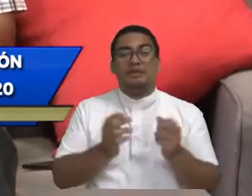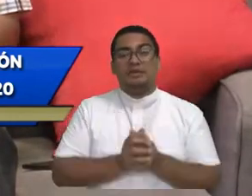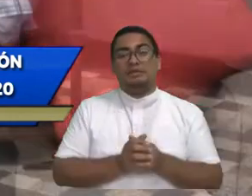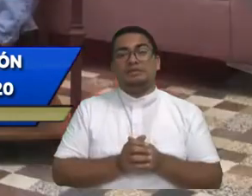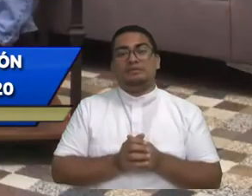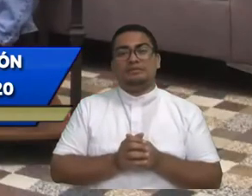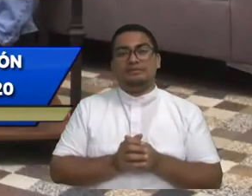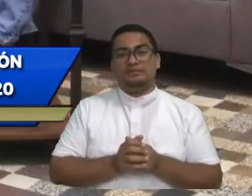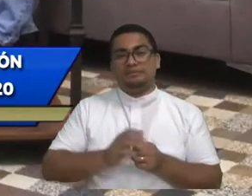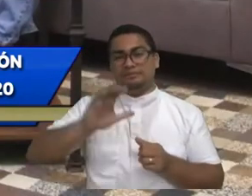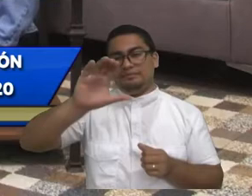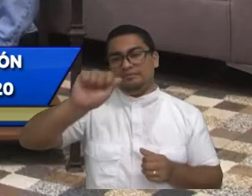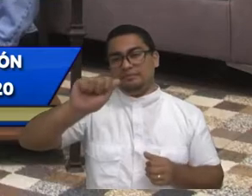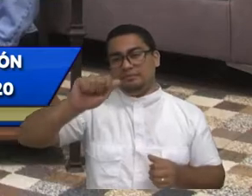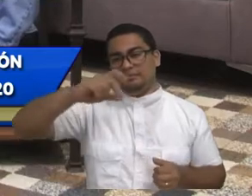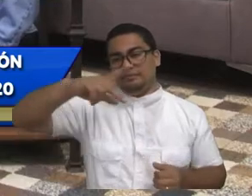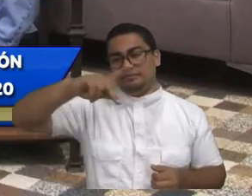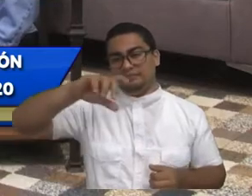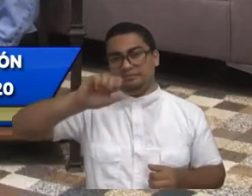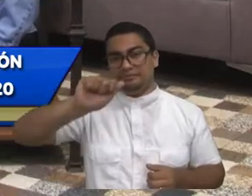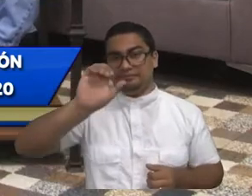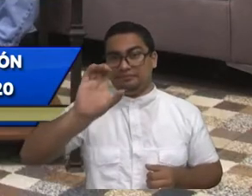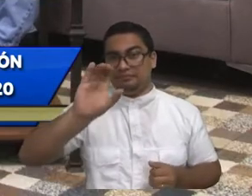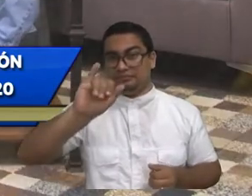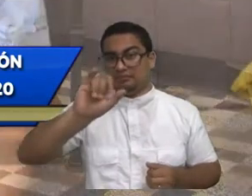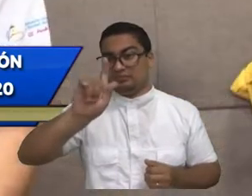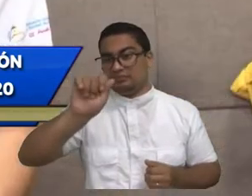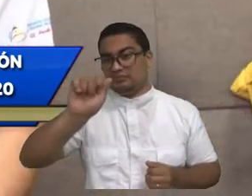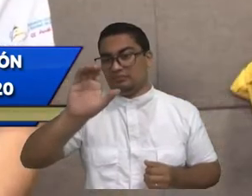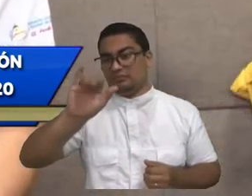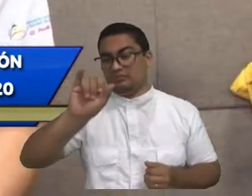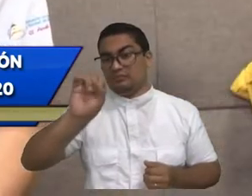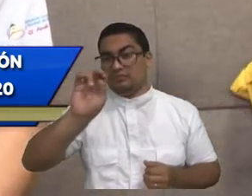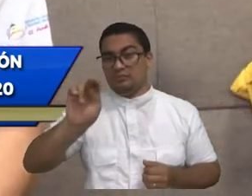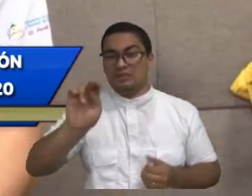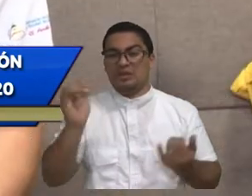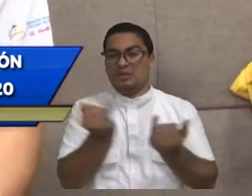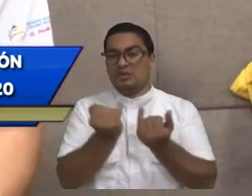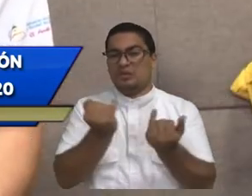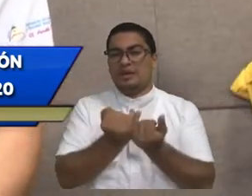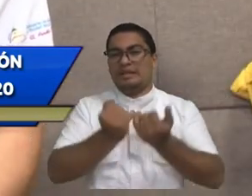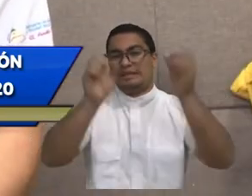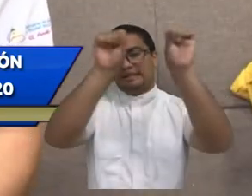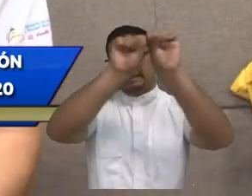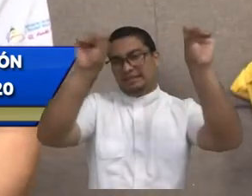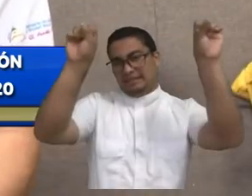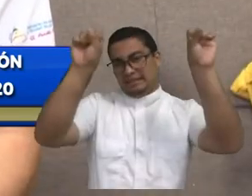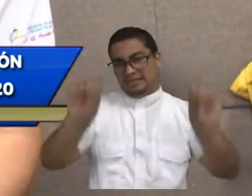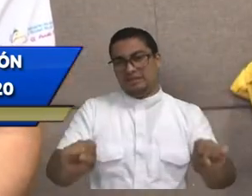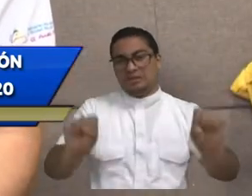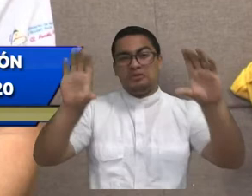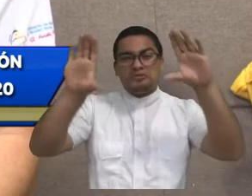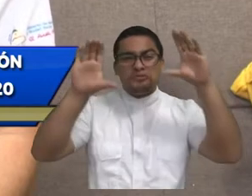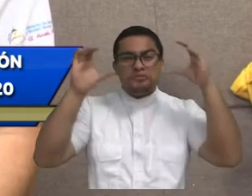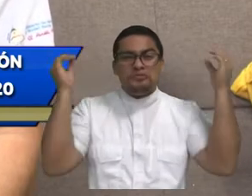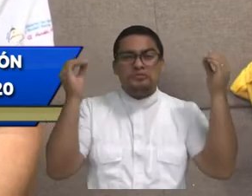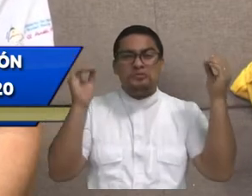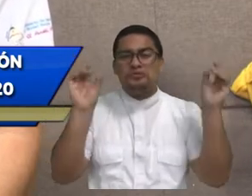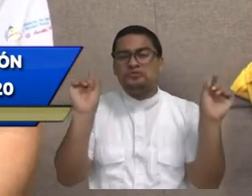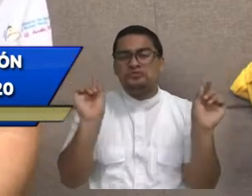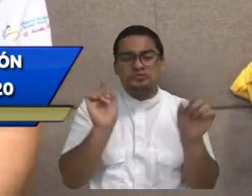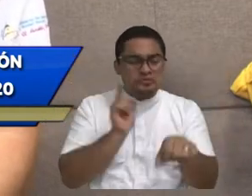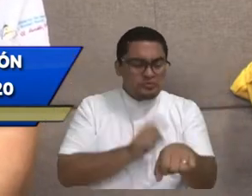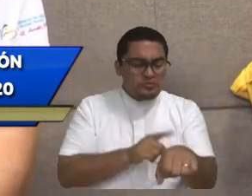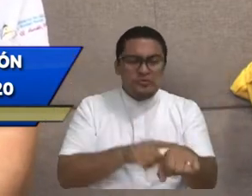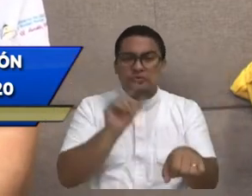un alto nivel de demanda cuando hablamos de la capacitación técnica tecnológica son cursos cortos que son